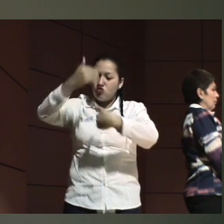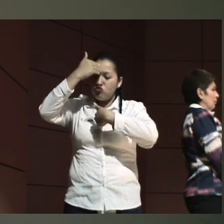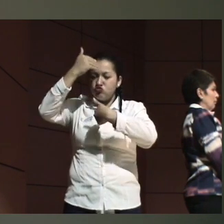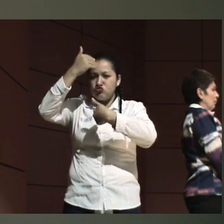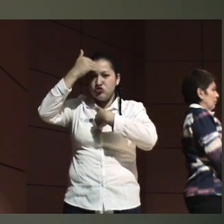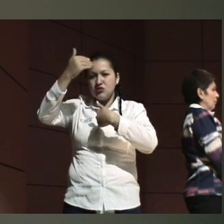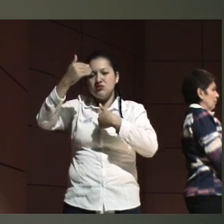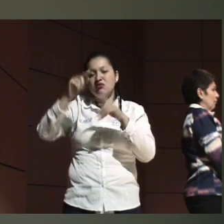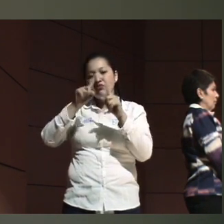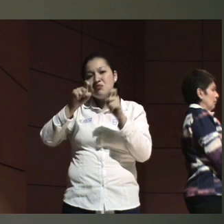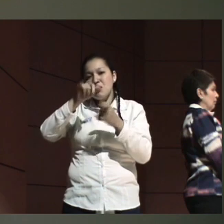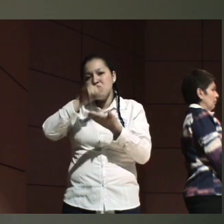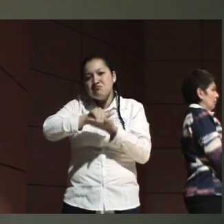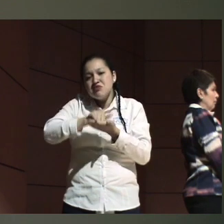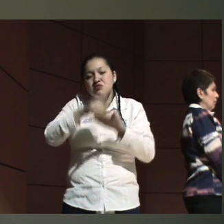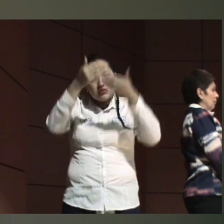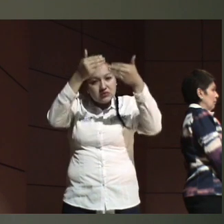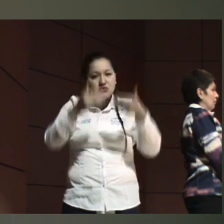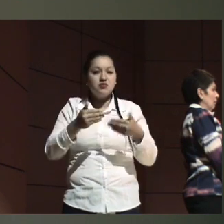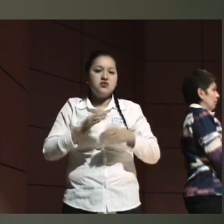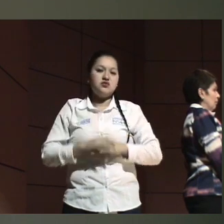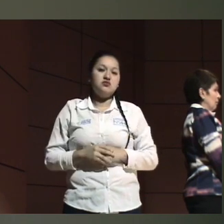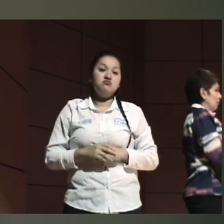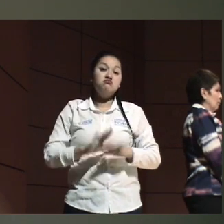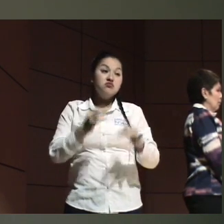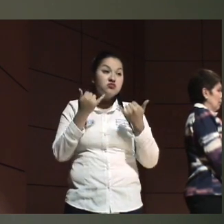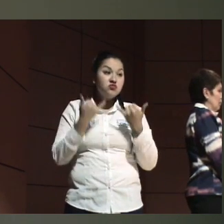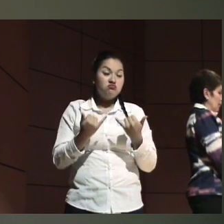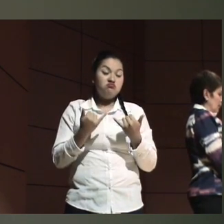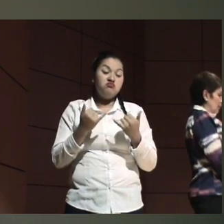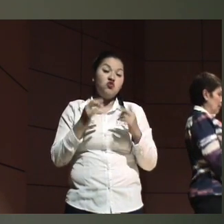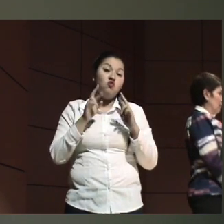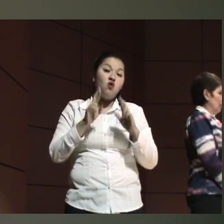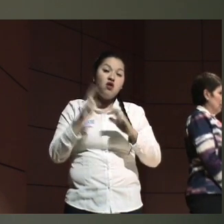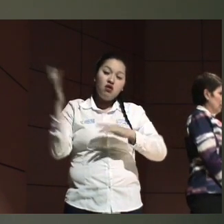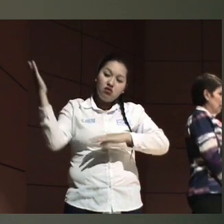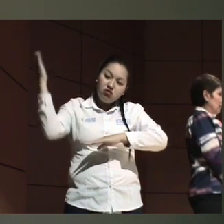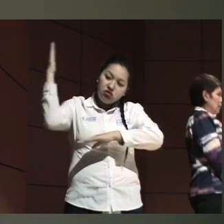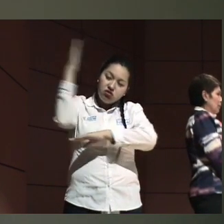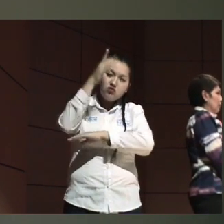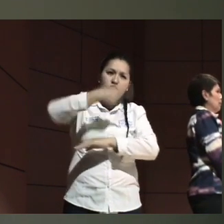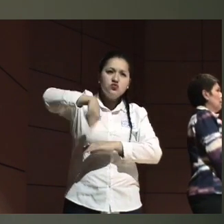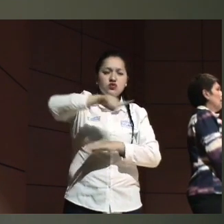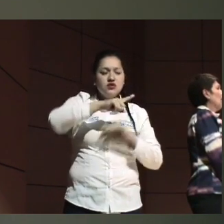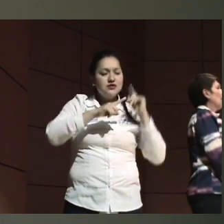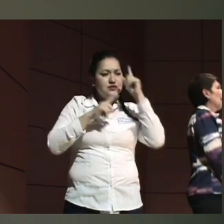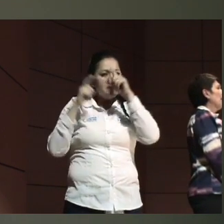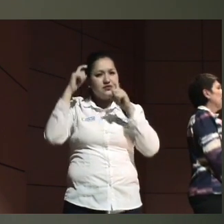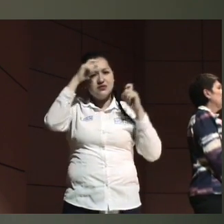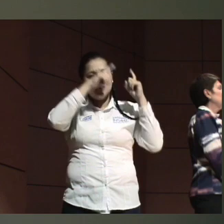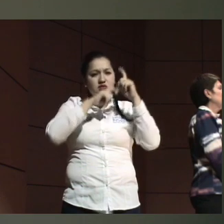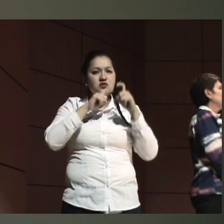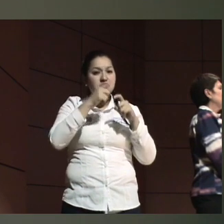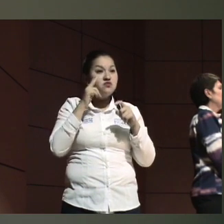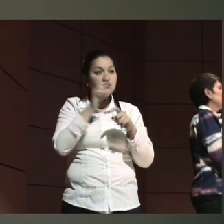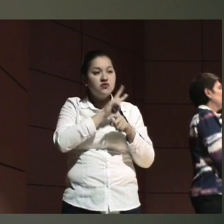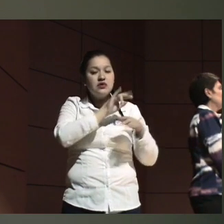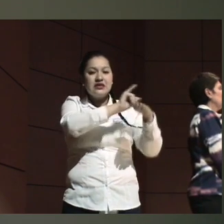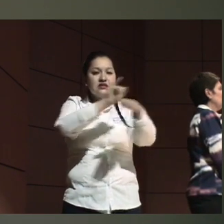ese orden de ideas nuestros peritos y esperamos también que estas jornadas nos permita hacer las relaciones interinstitucionales suficientes